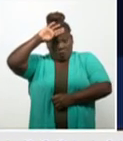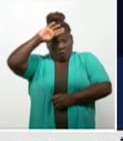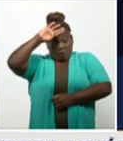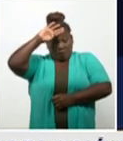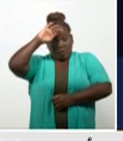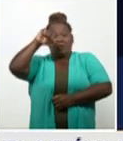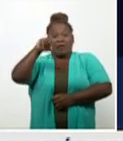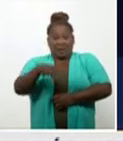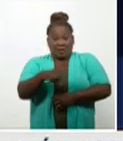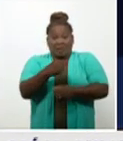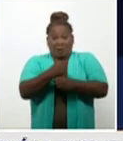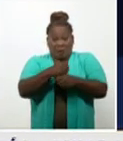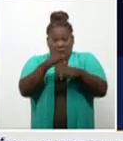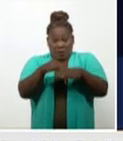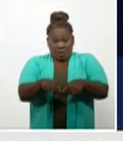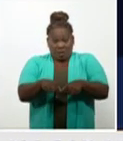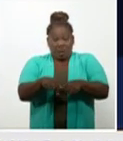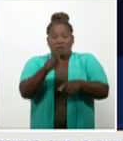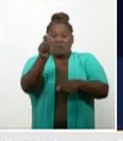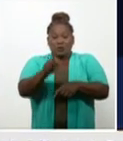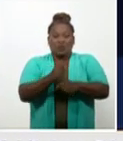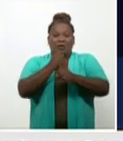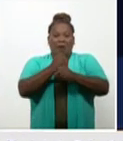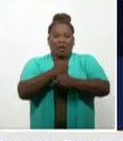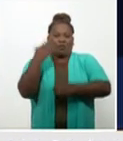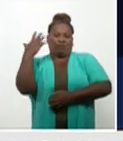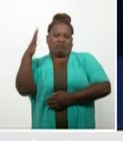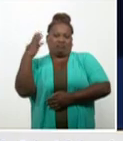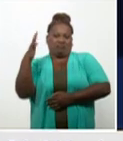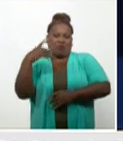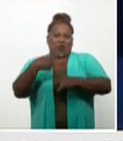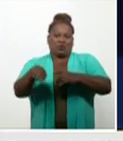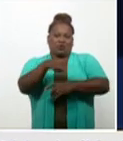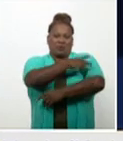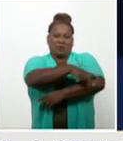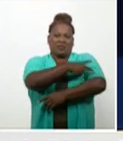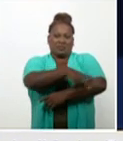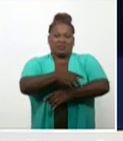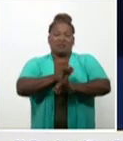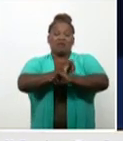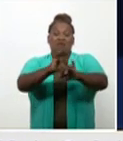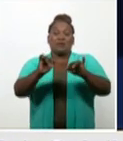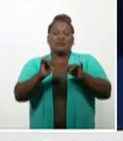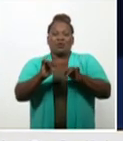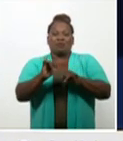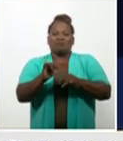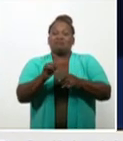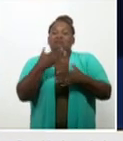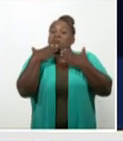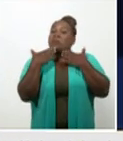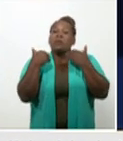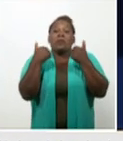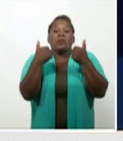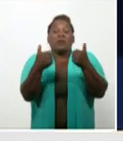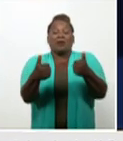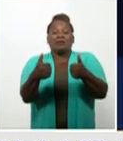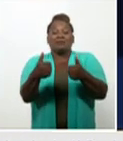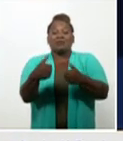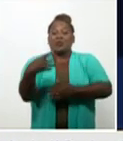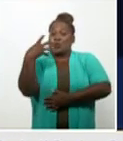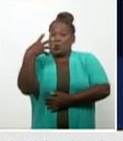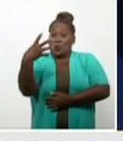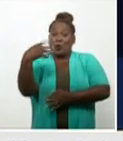nuestro país y está en el exterior. Con una noticia agradable, por cuarto día